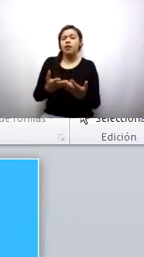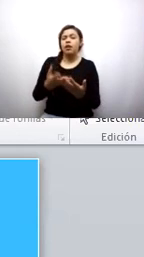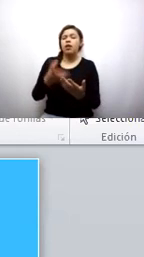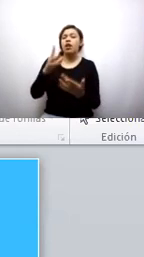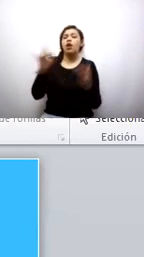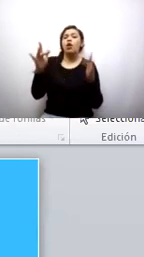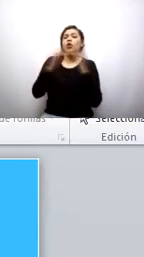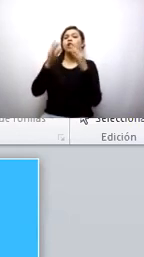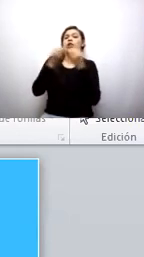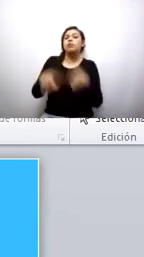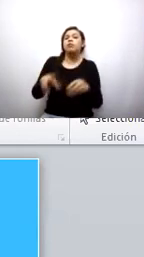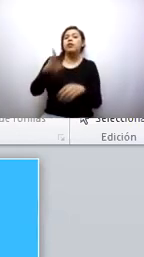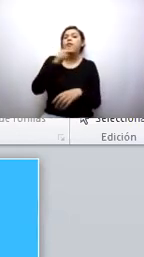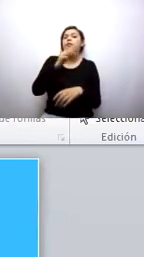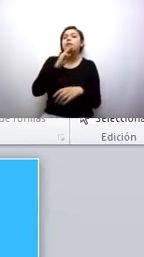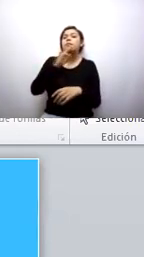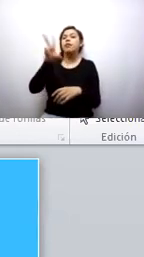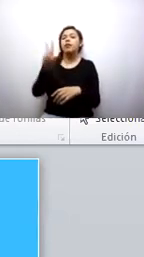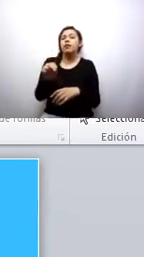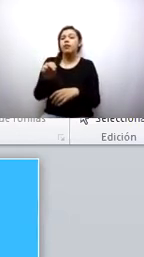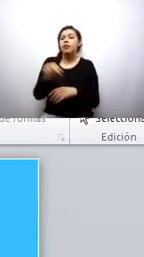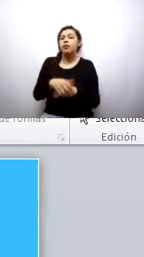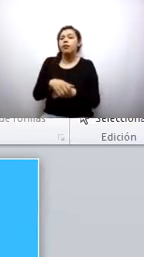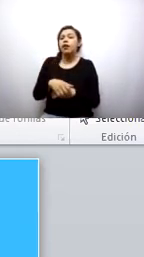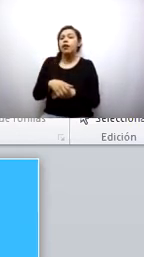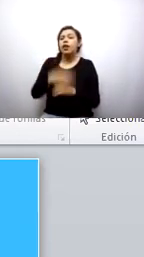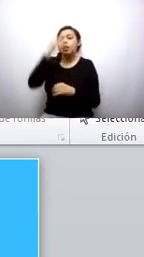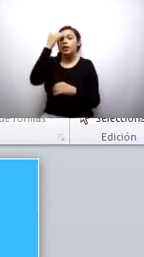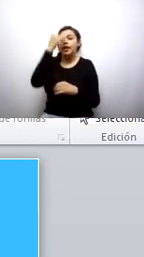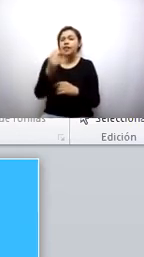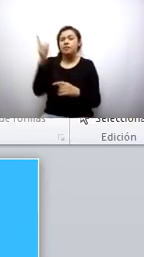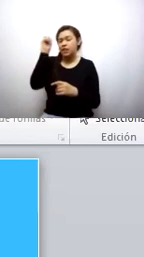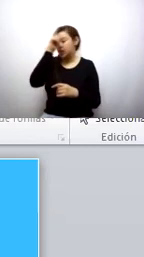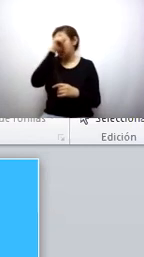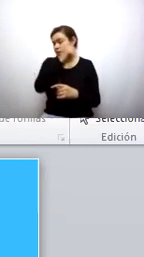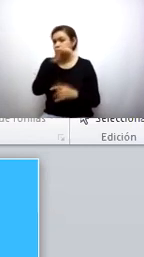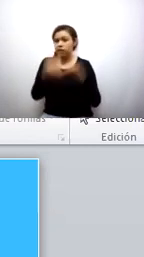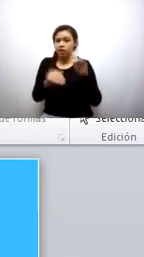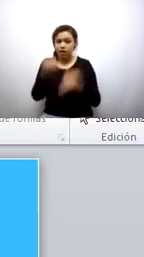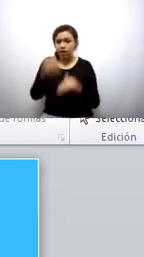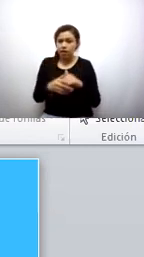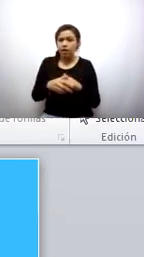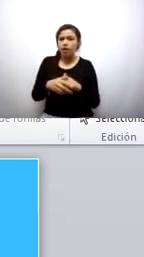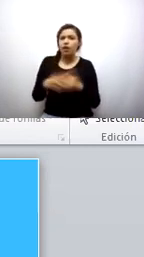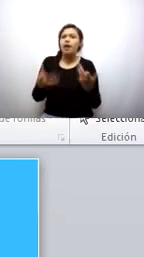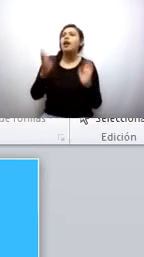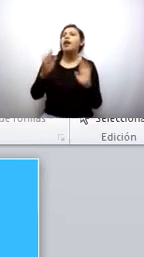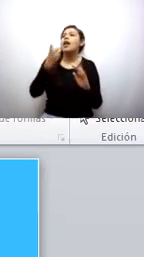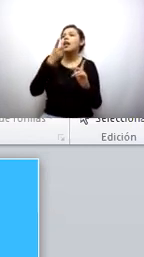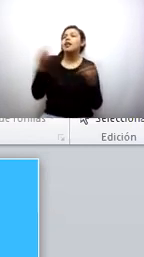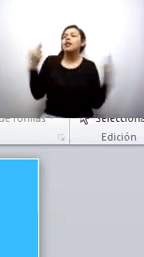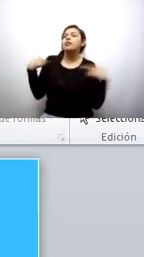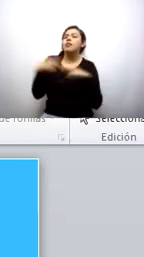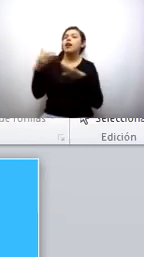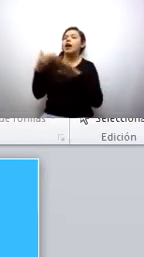contacto alguno con los papás. Y sabemos que la situación es muy complicada, sabemos que, como lo comentaba una maestra